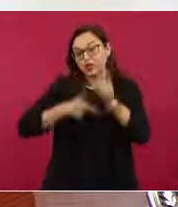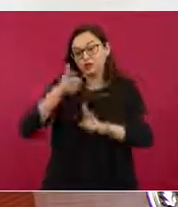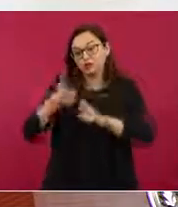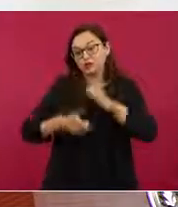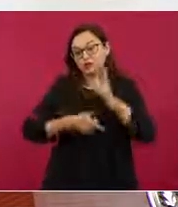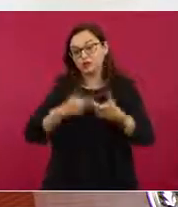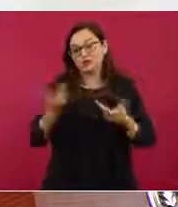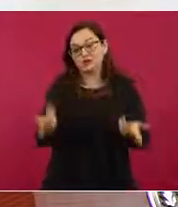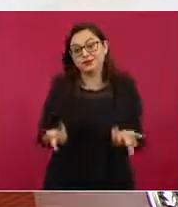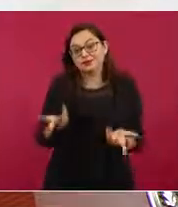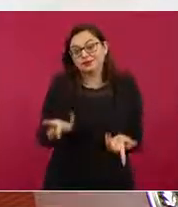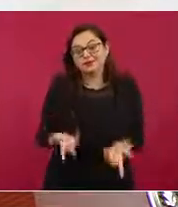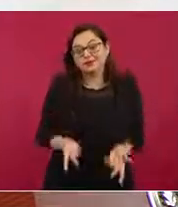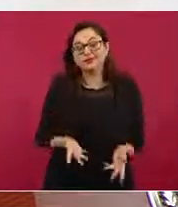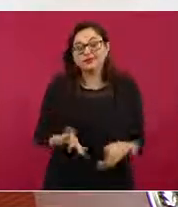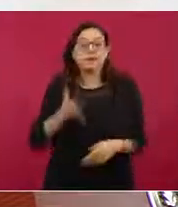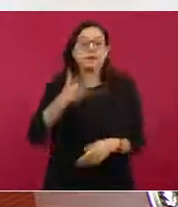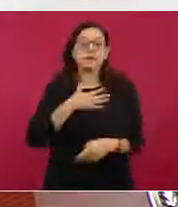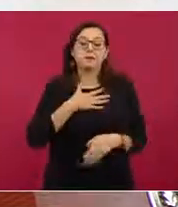mi labor es